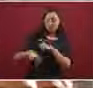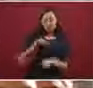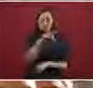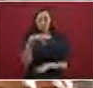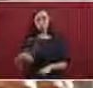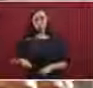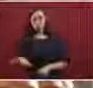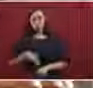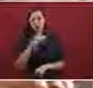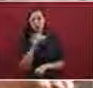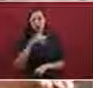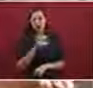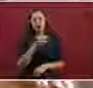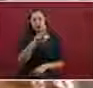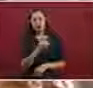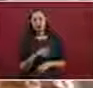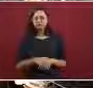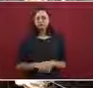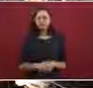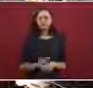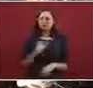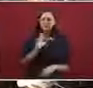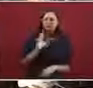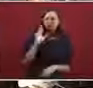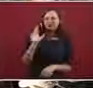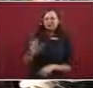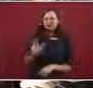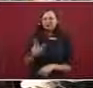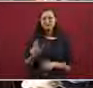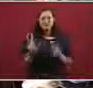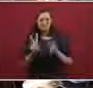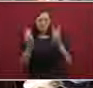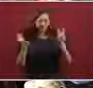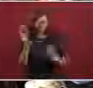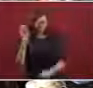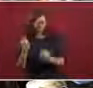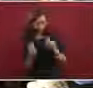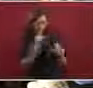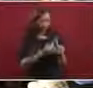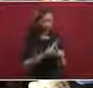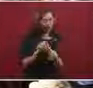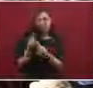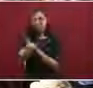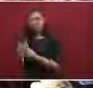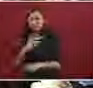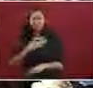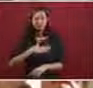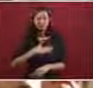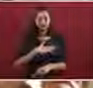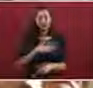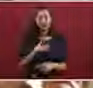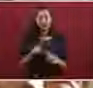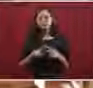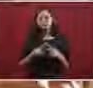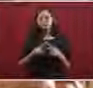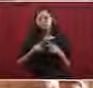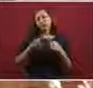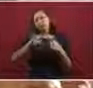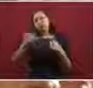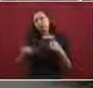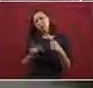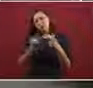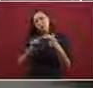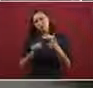¿qué le responde? ¿Esto tiene que ver con el quién es quién en la justicia? Y si me permite realizarle dos preguntas más, por